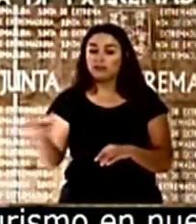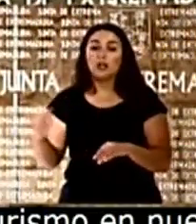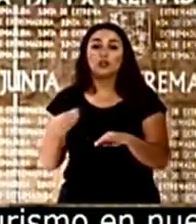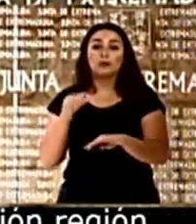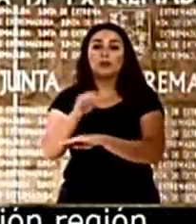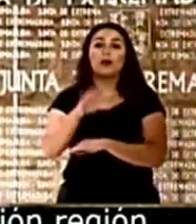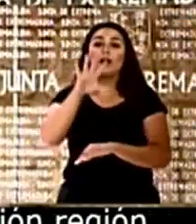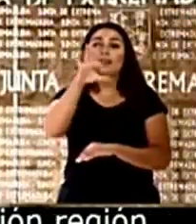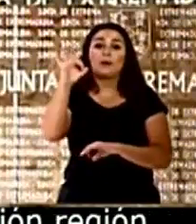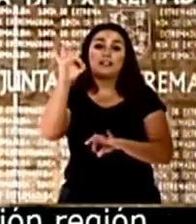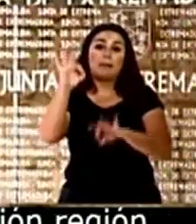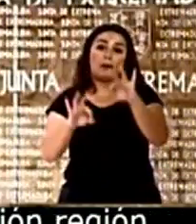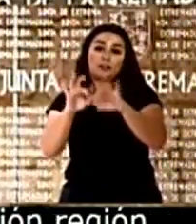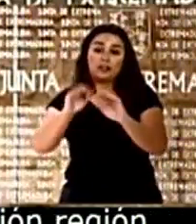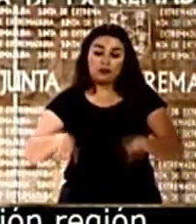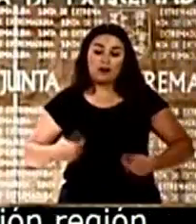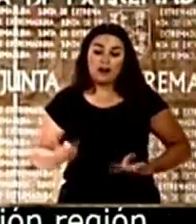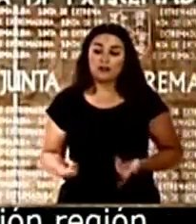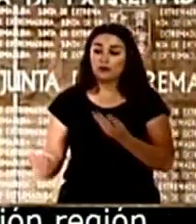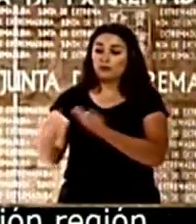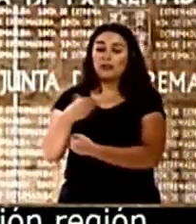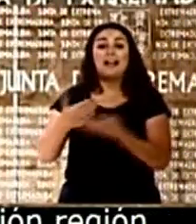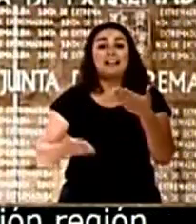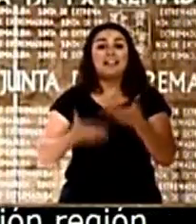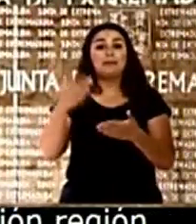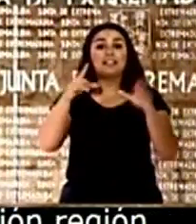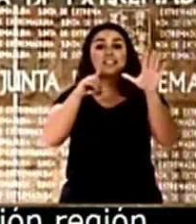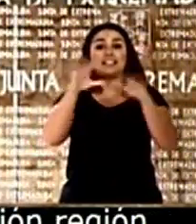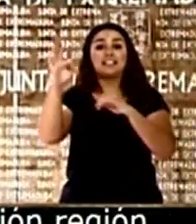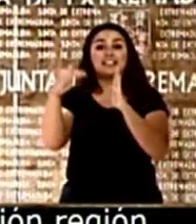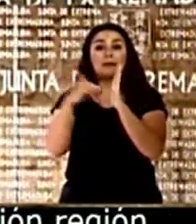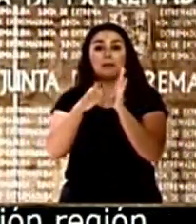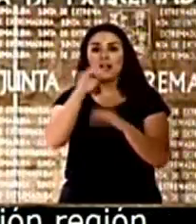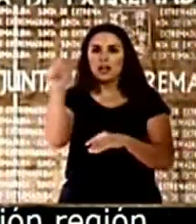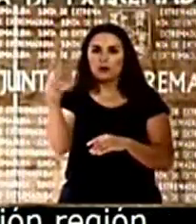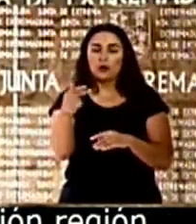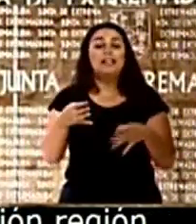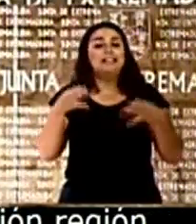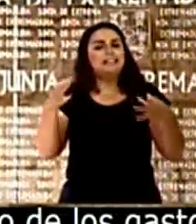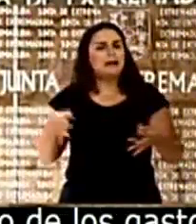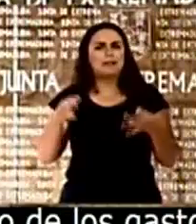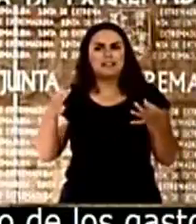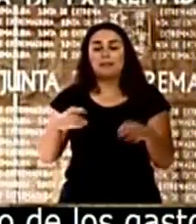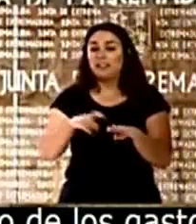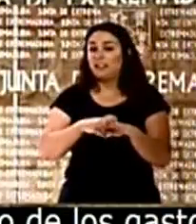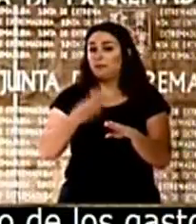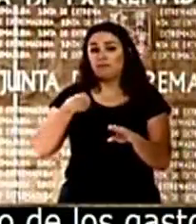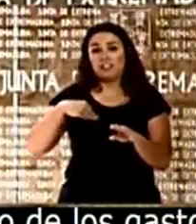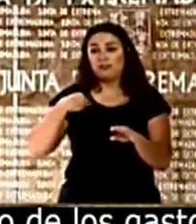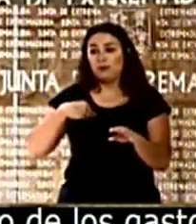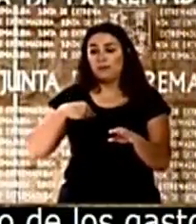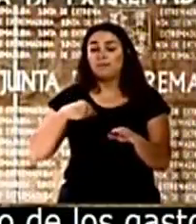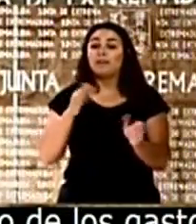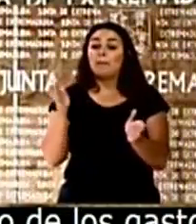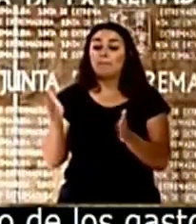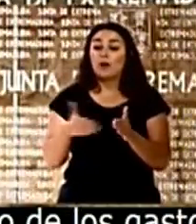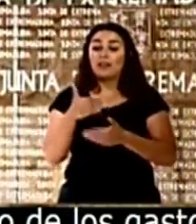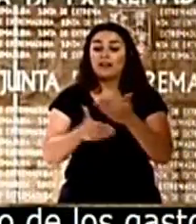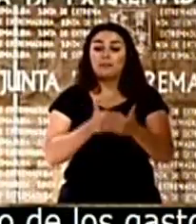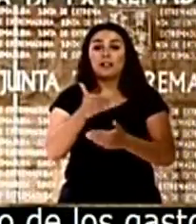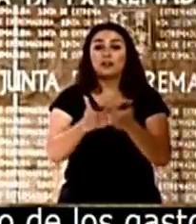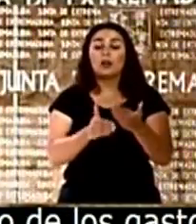del 50% de los gastos subvencionables, con un límite de 60.000 euros y, como siempre ocurre en este tipo de convocatorias, el procedimiento es